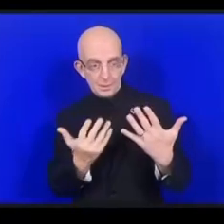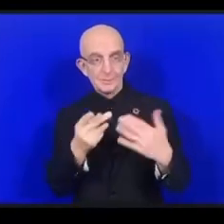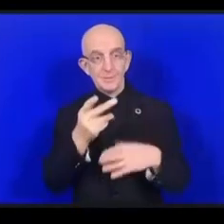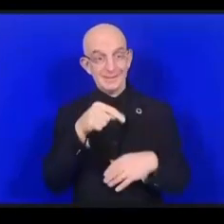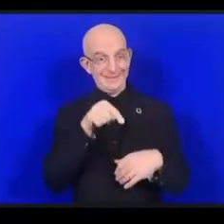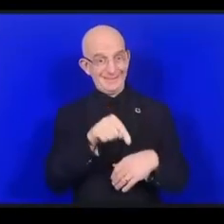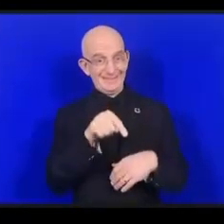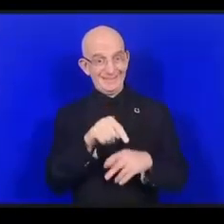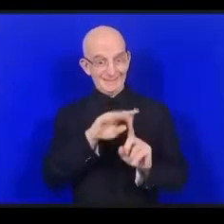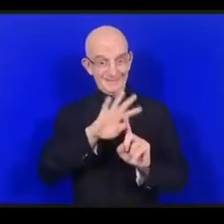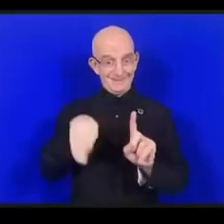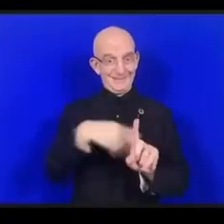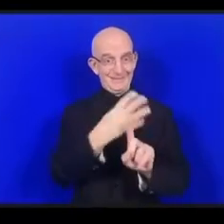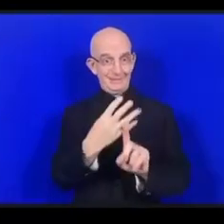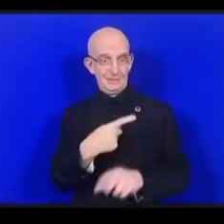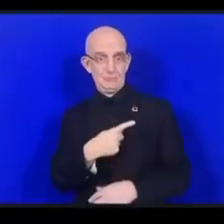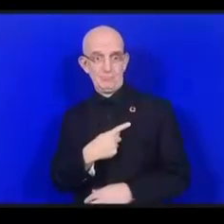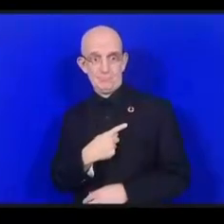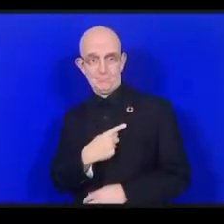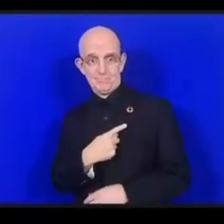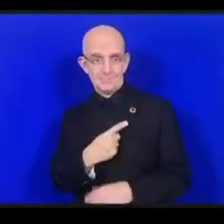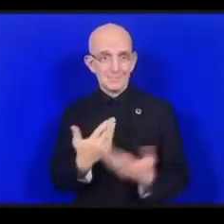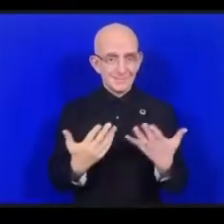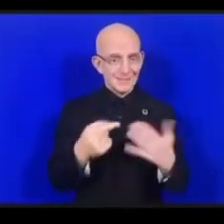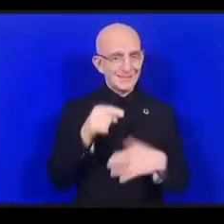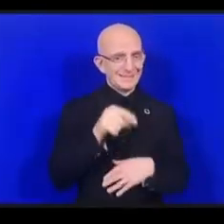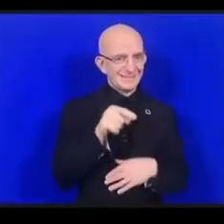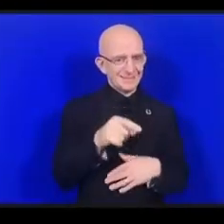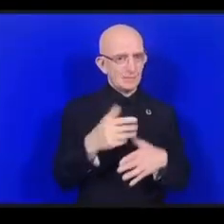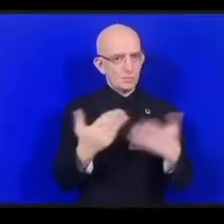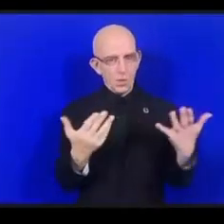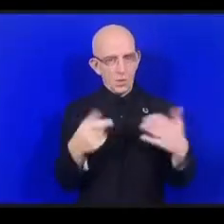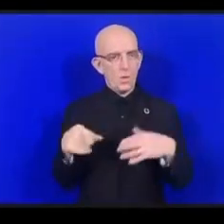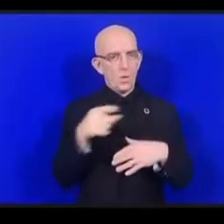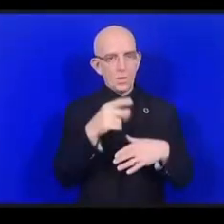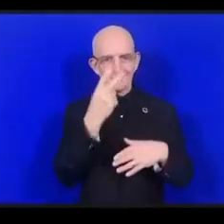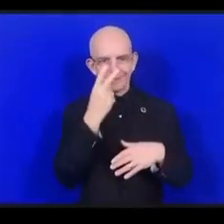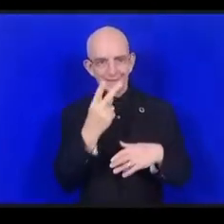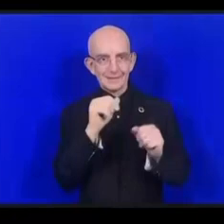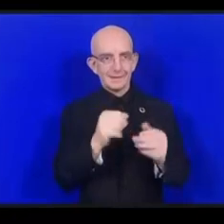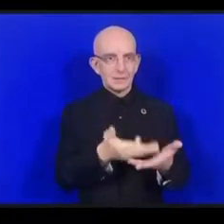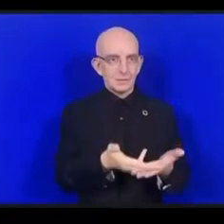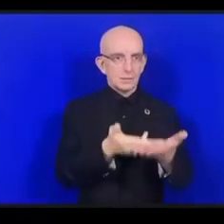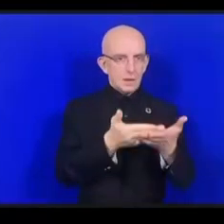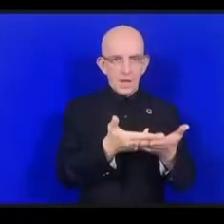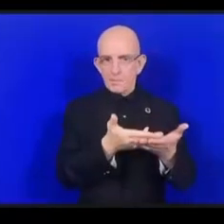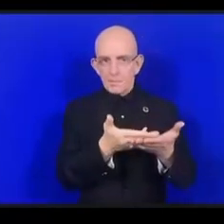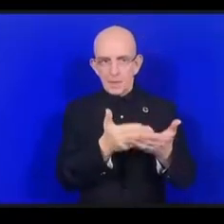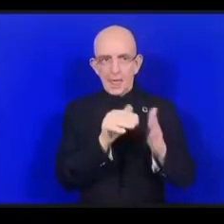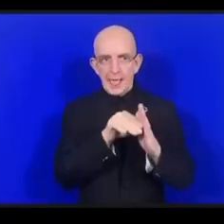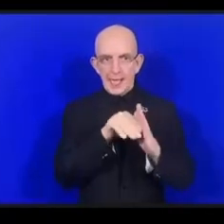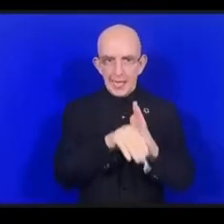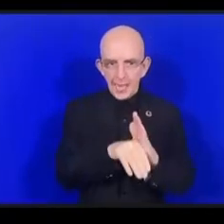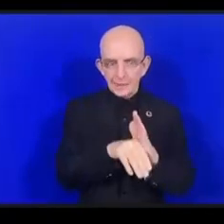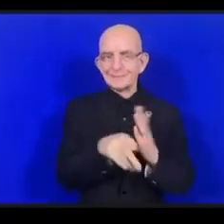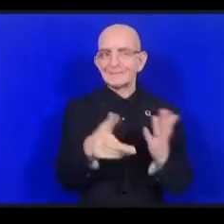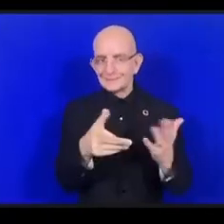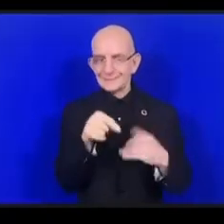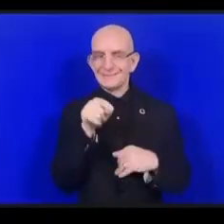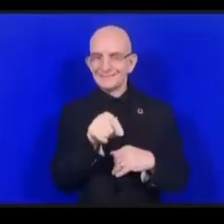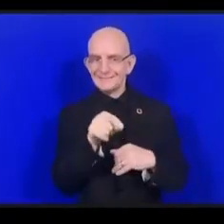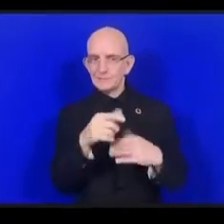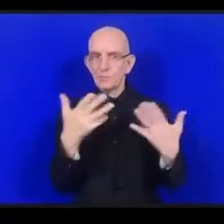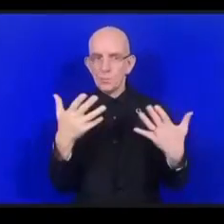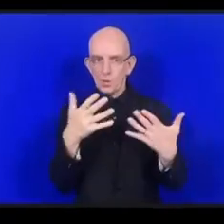ser auxiliado o impedido por aquellos objetos que nosotros incluimos en ese mundo que se